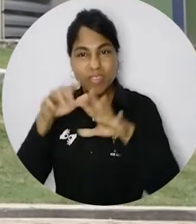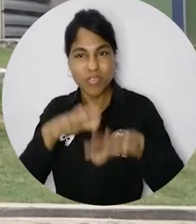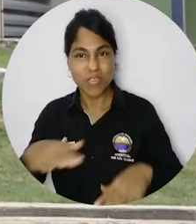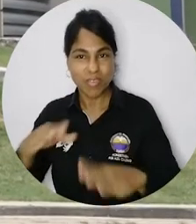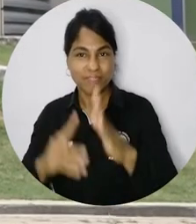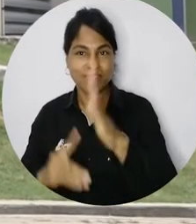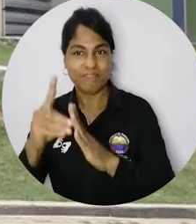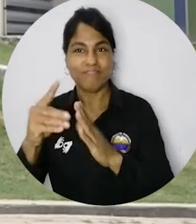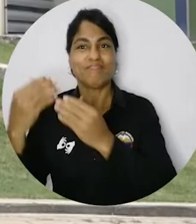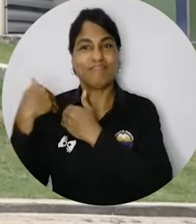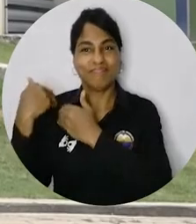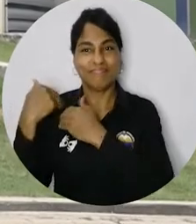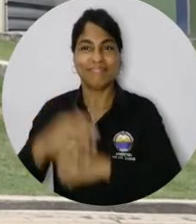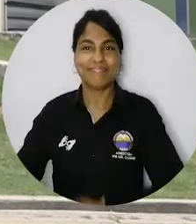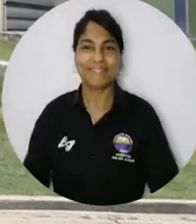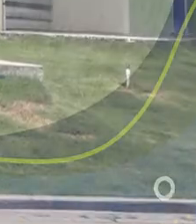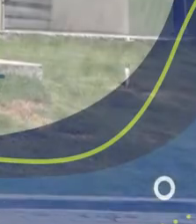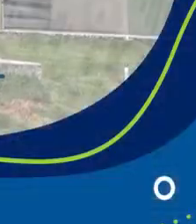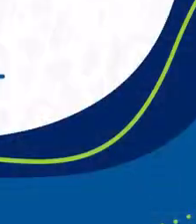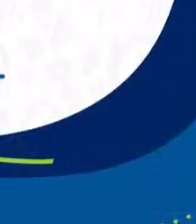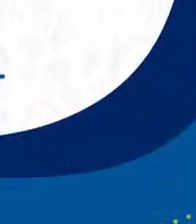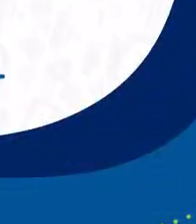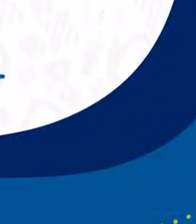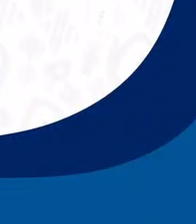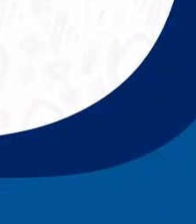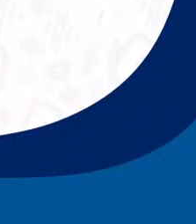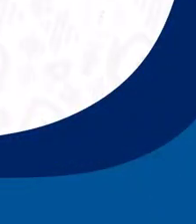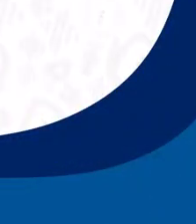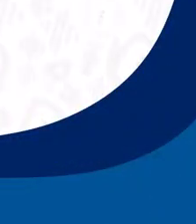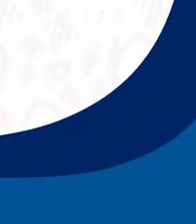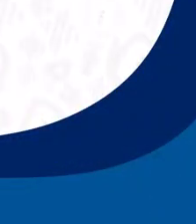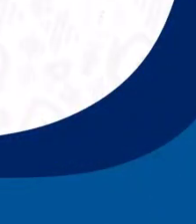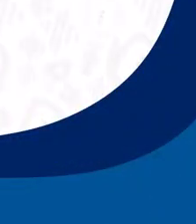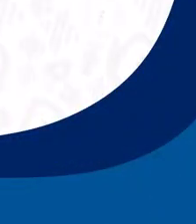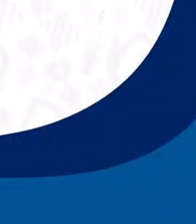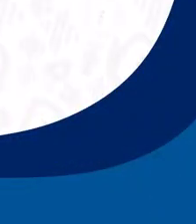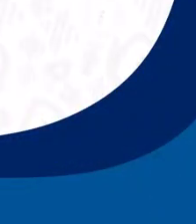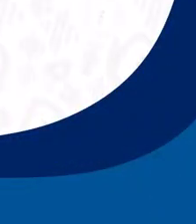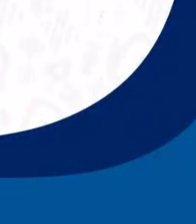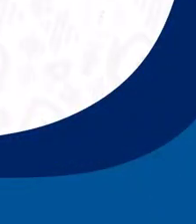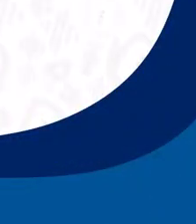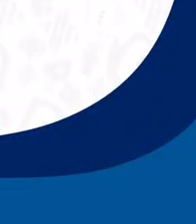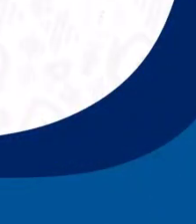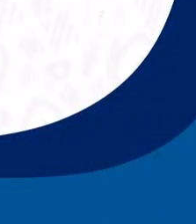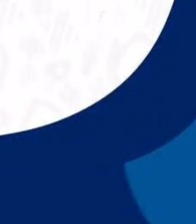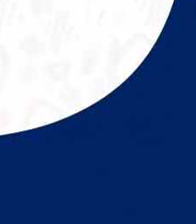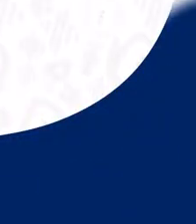Desarrollo Sostenible. Aún más incluyente e innovadora.